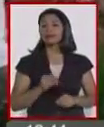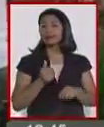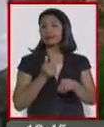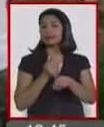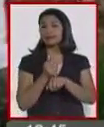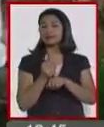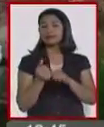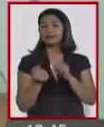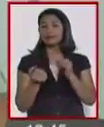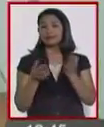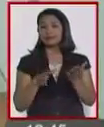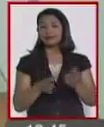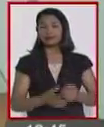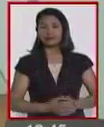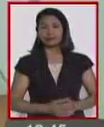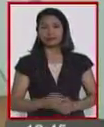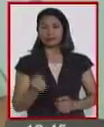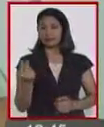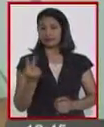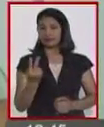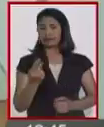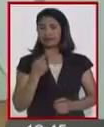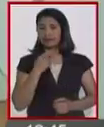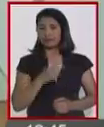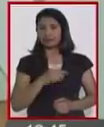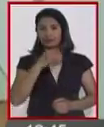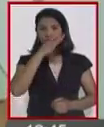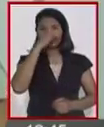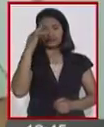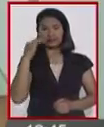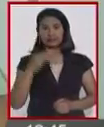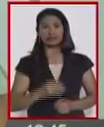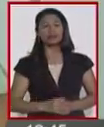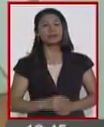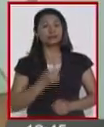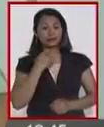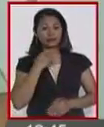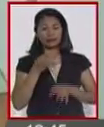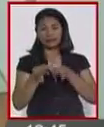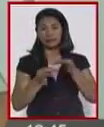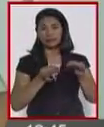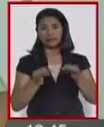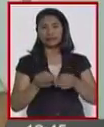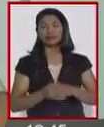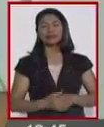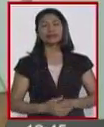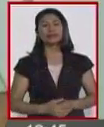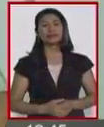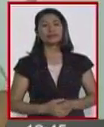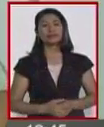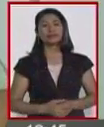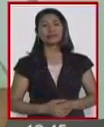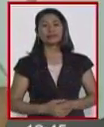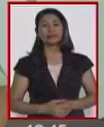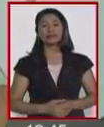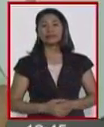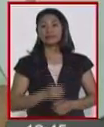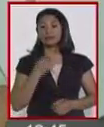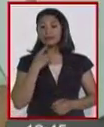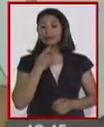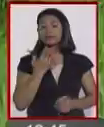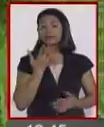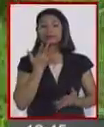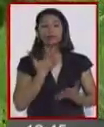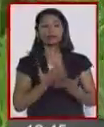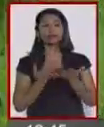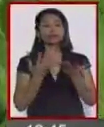autor material de este crimen. Ambos estaban bajo influencia alcohólica, según lo que manifiesta el autor. Él le propuso